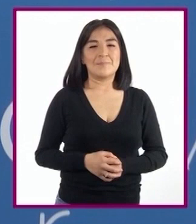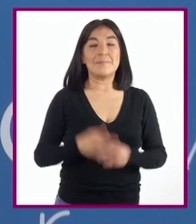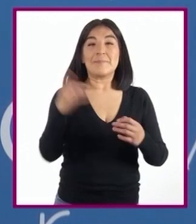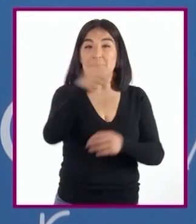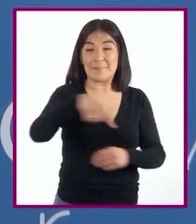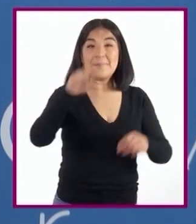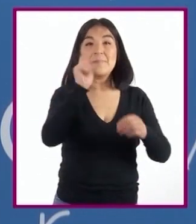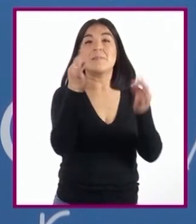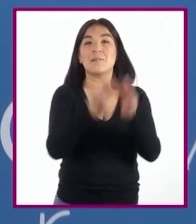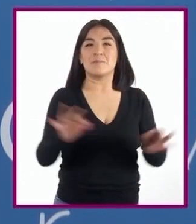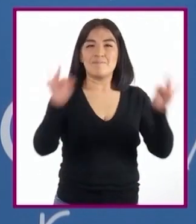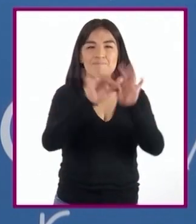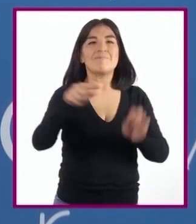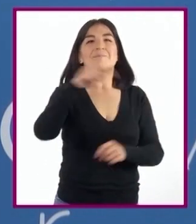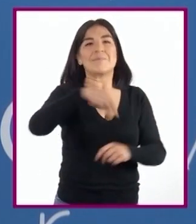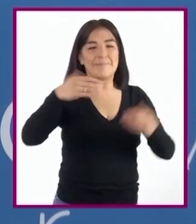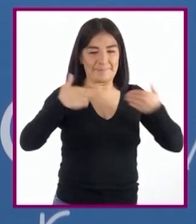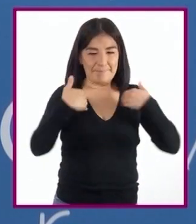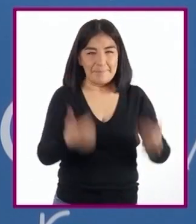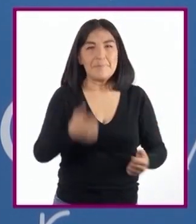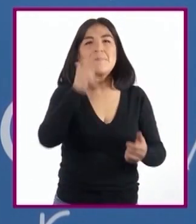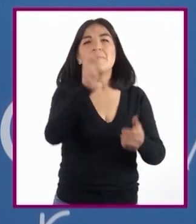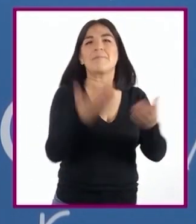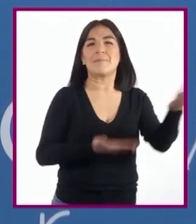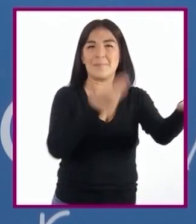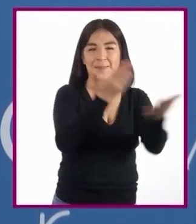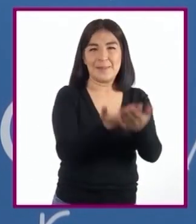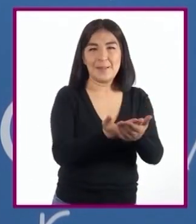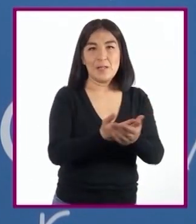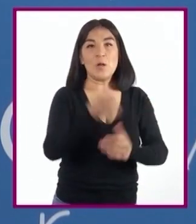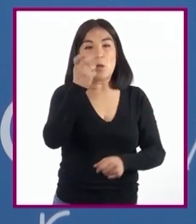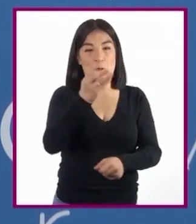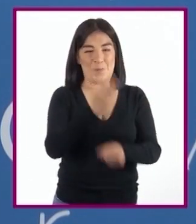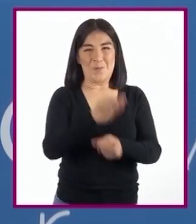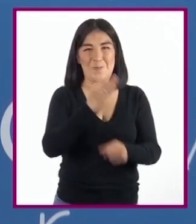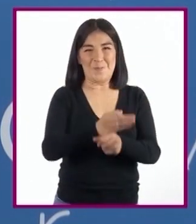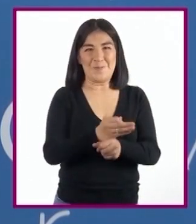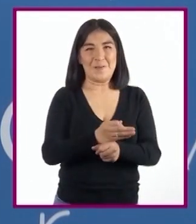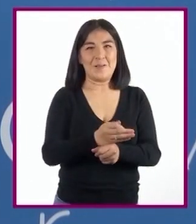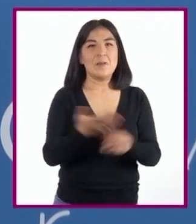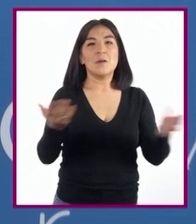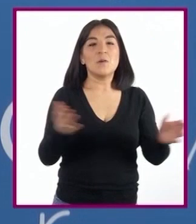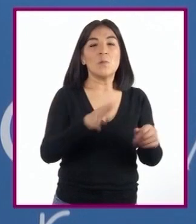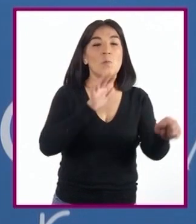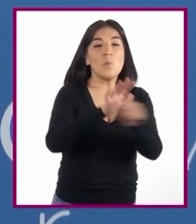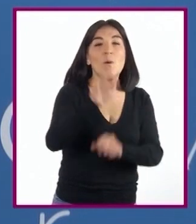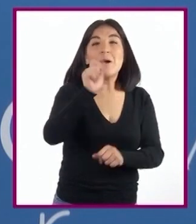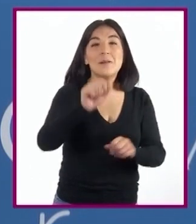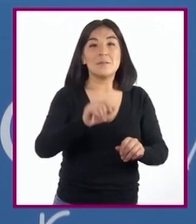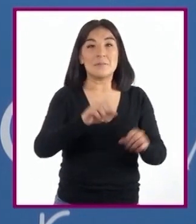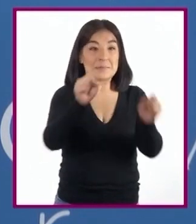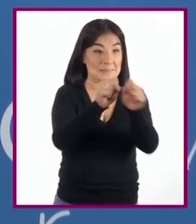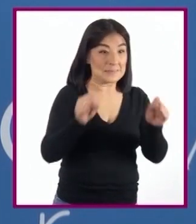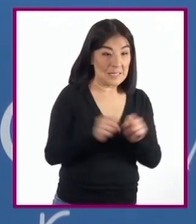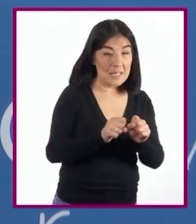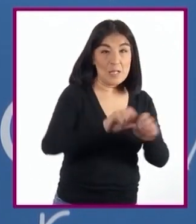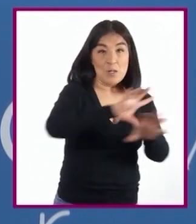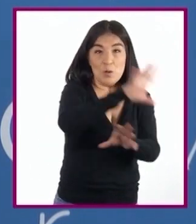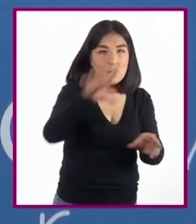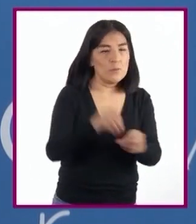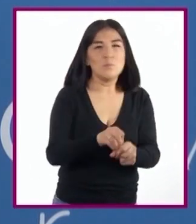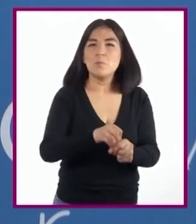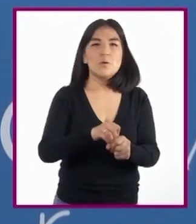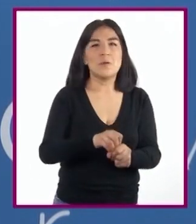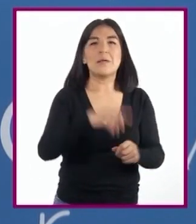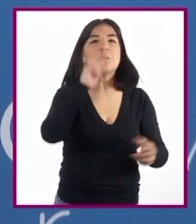muy importante la comprensión de lo solicitado. En este último inciso, no hablan de toda la sala. Nuestro